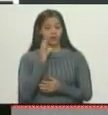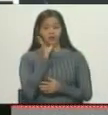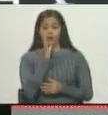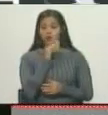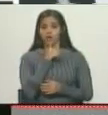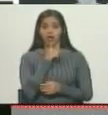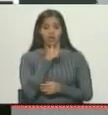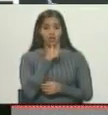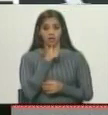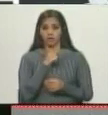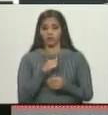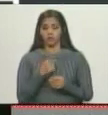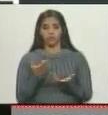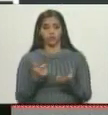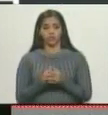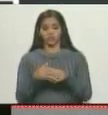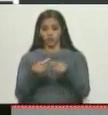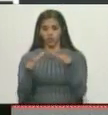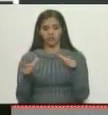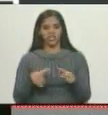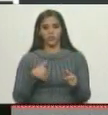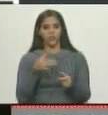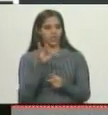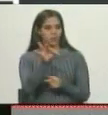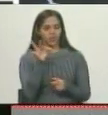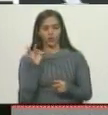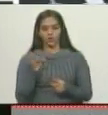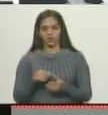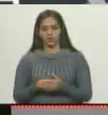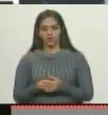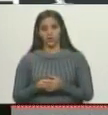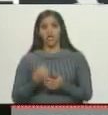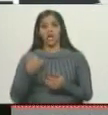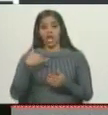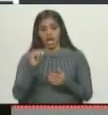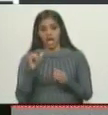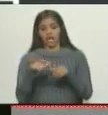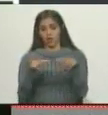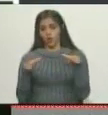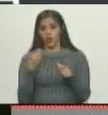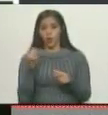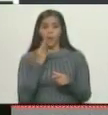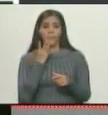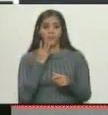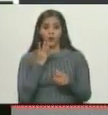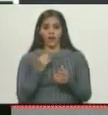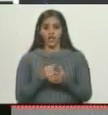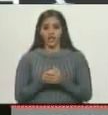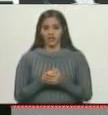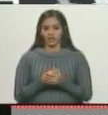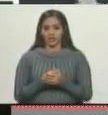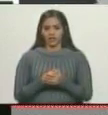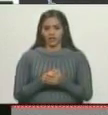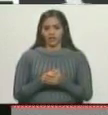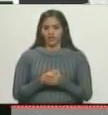No hay un caso que pudiéramos citar. Hay casos como, por ejemplo, las negociaciones de París, Diosdado,